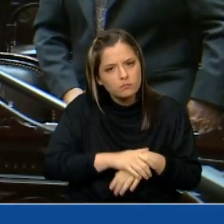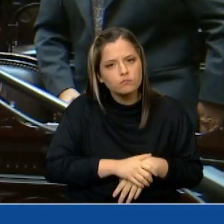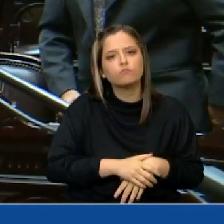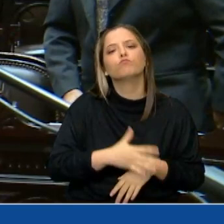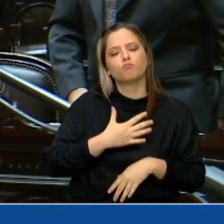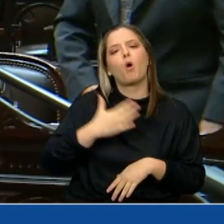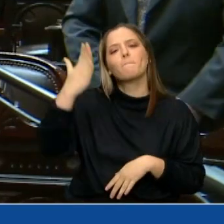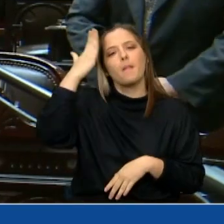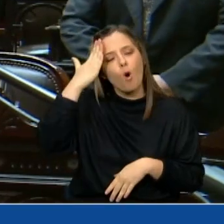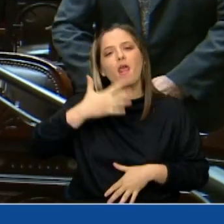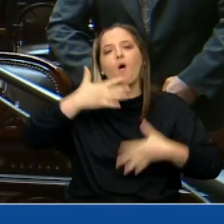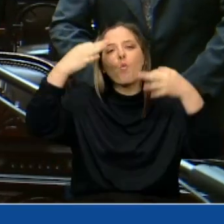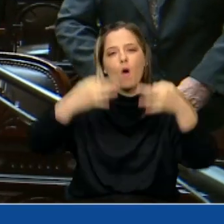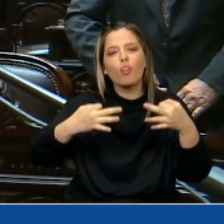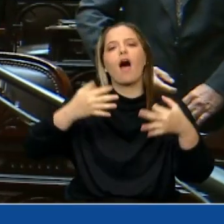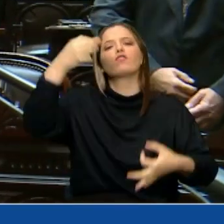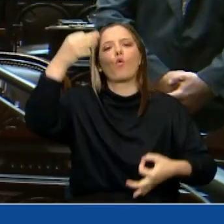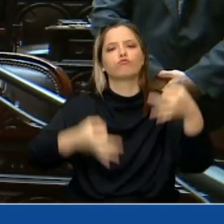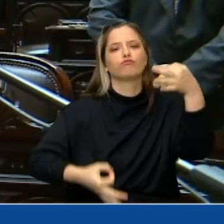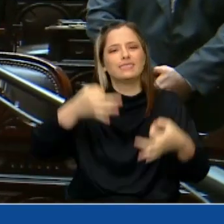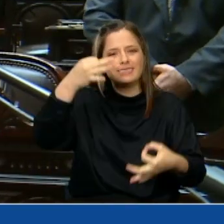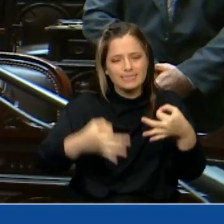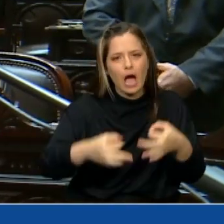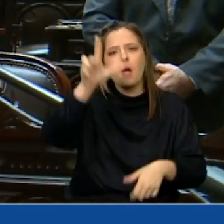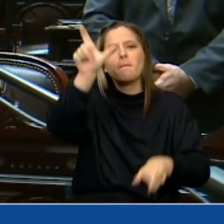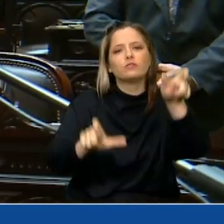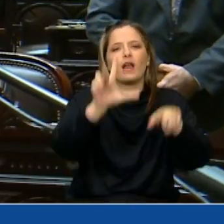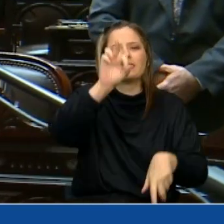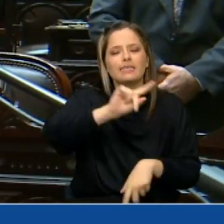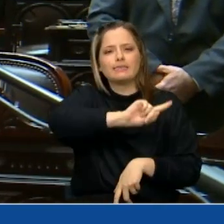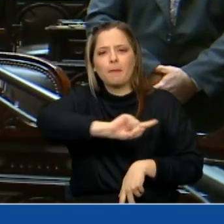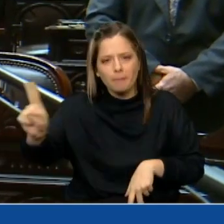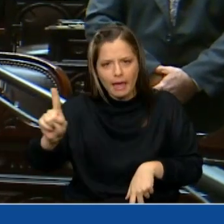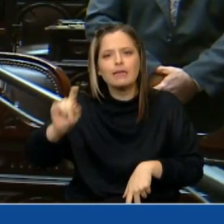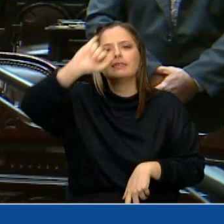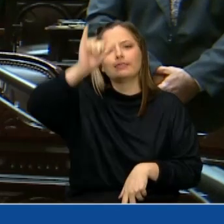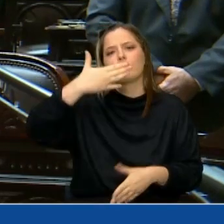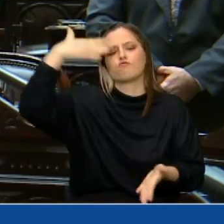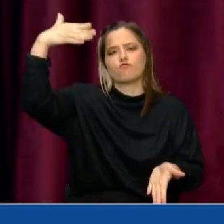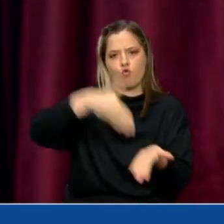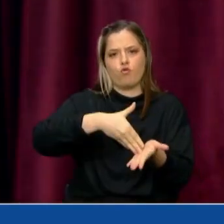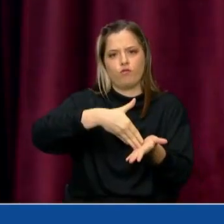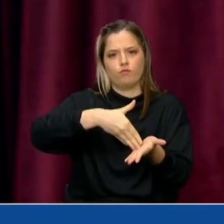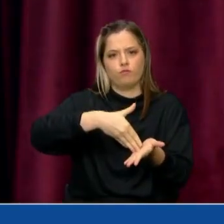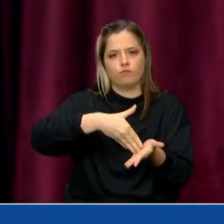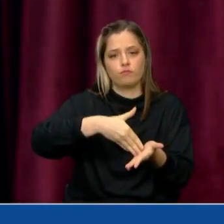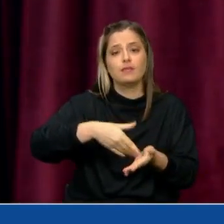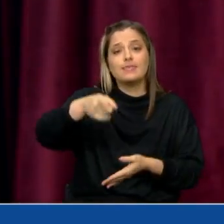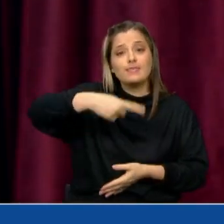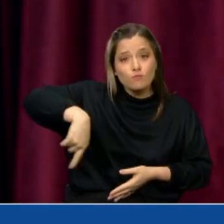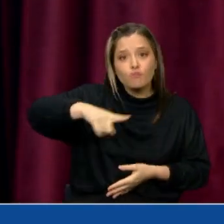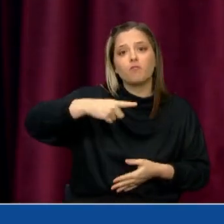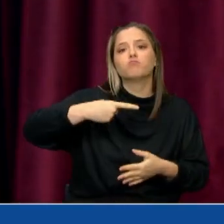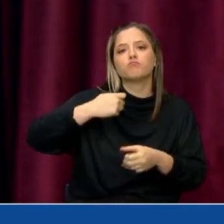Por memoria, verdad y justicia, por los 30.000, sí, juro. Si así